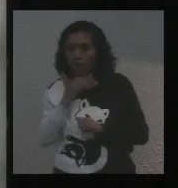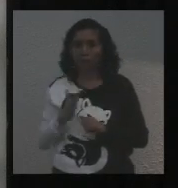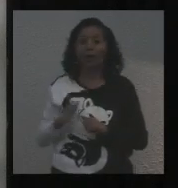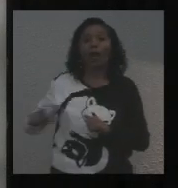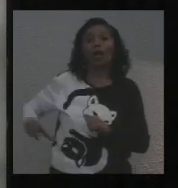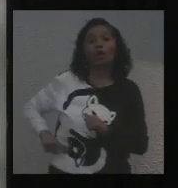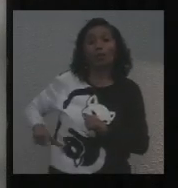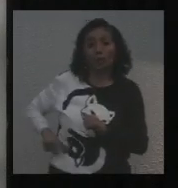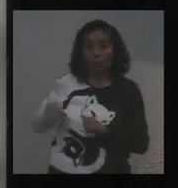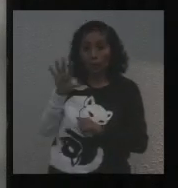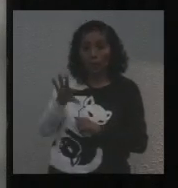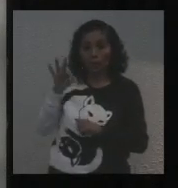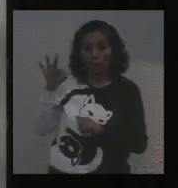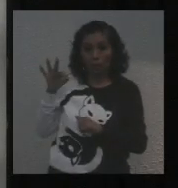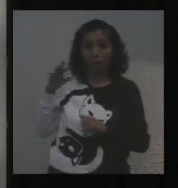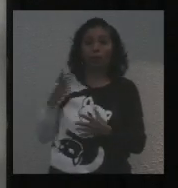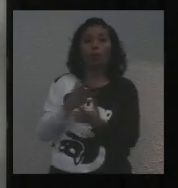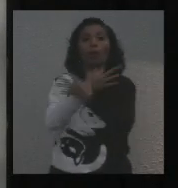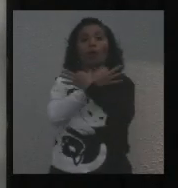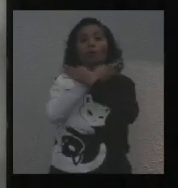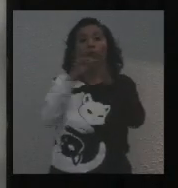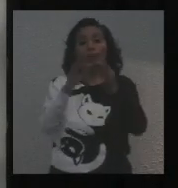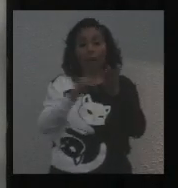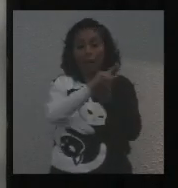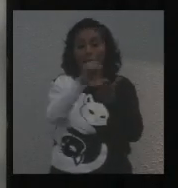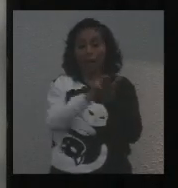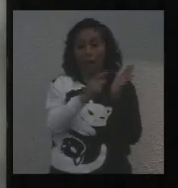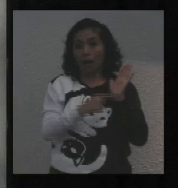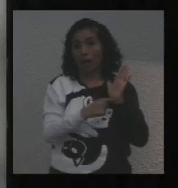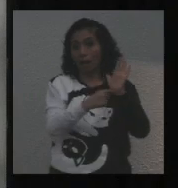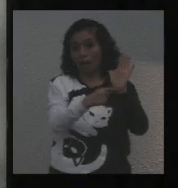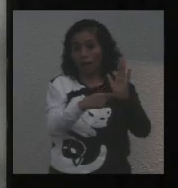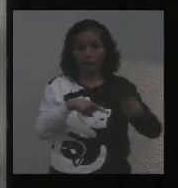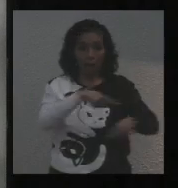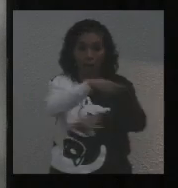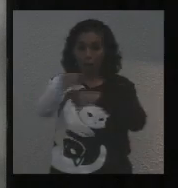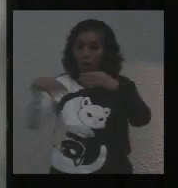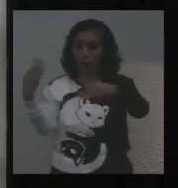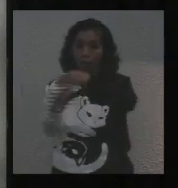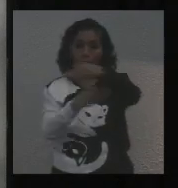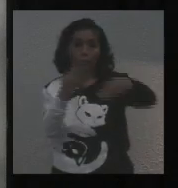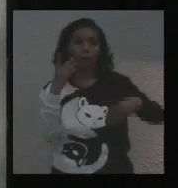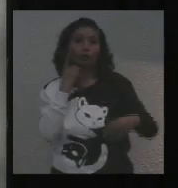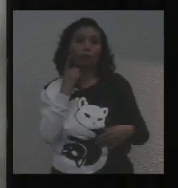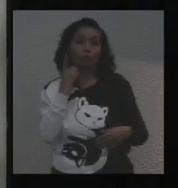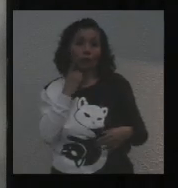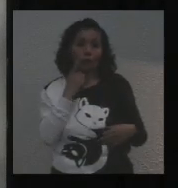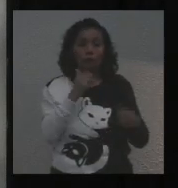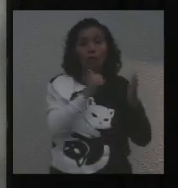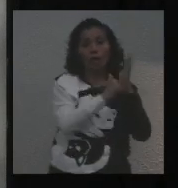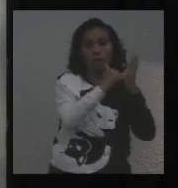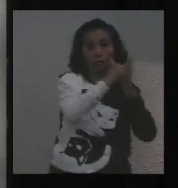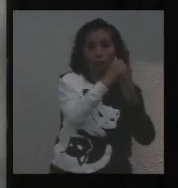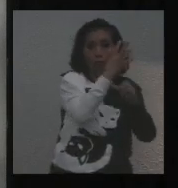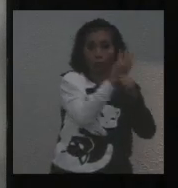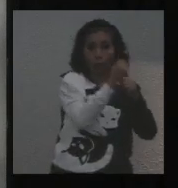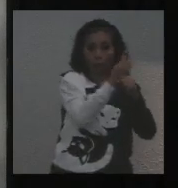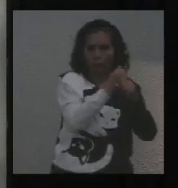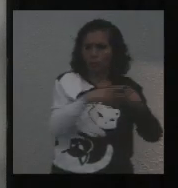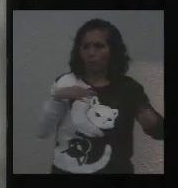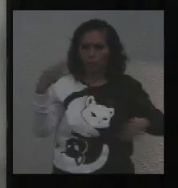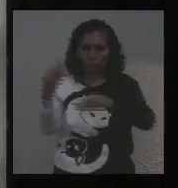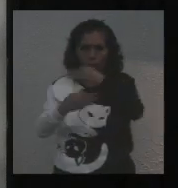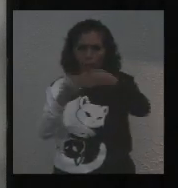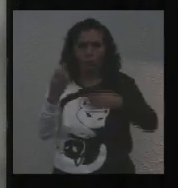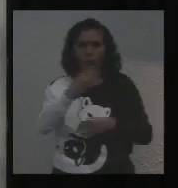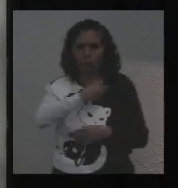El gobernador electo rendirá la protesta de ley ante la legislatura del Estado. Artículo noveno. Cada ayuntamiento